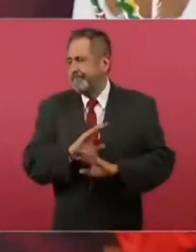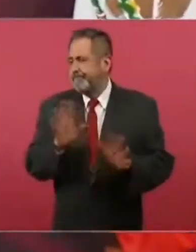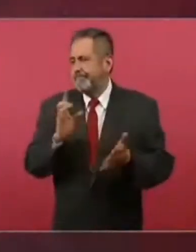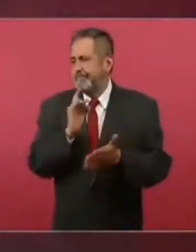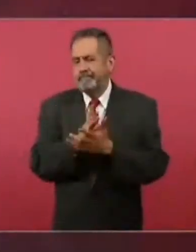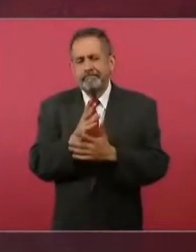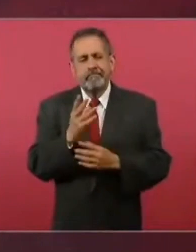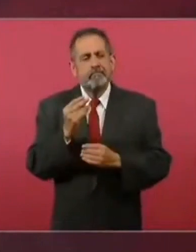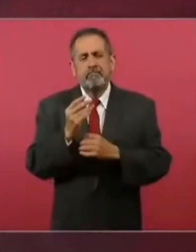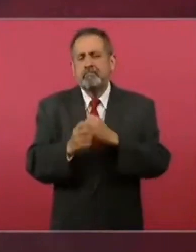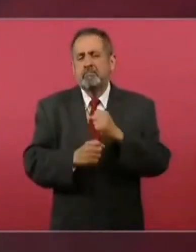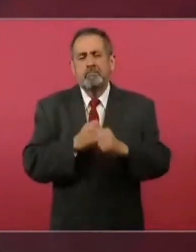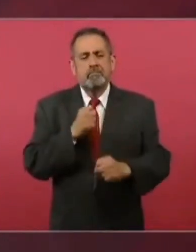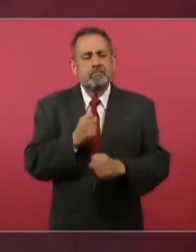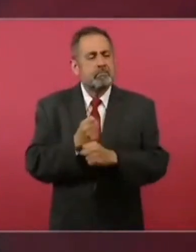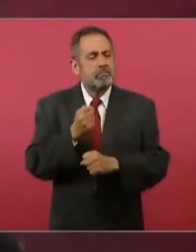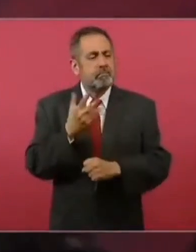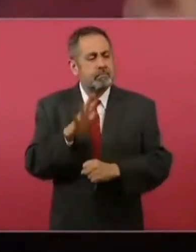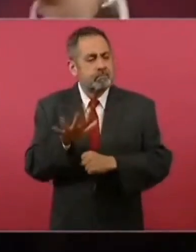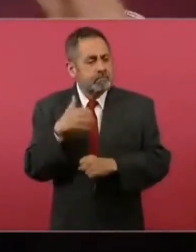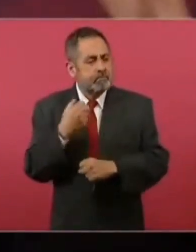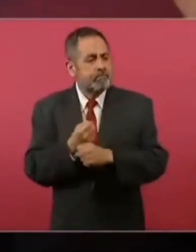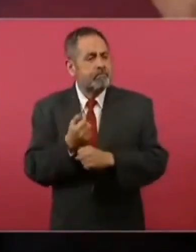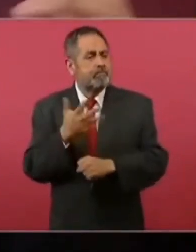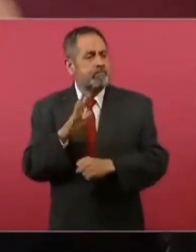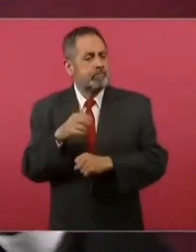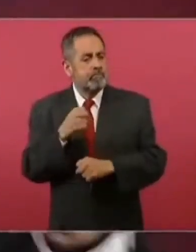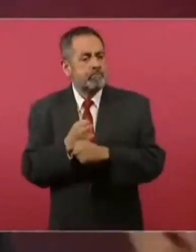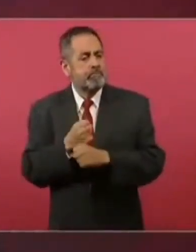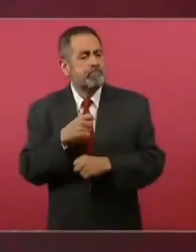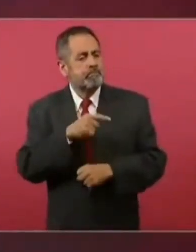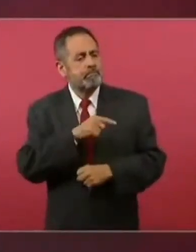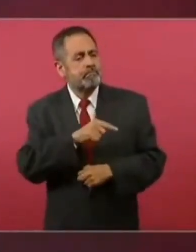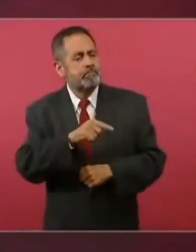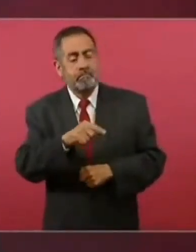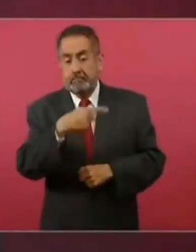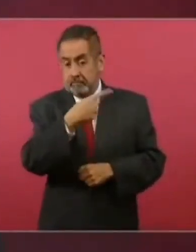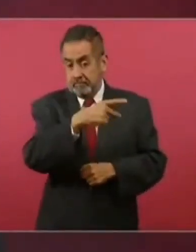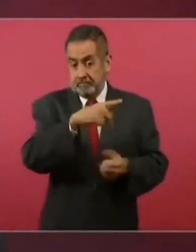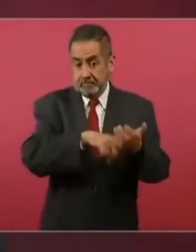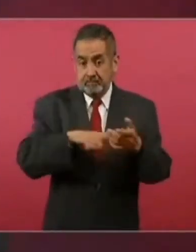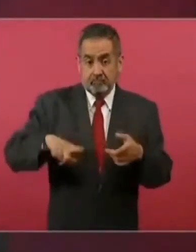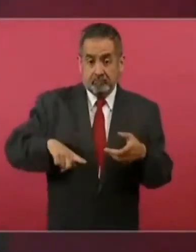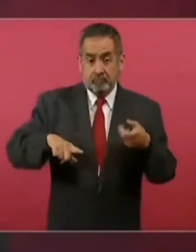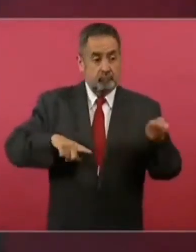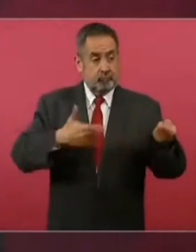por décadas de que cuando ellos gobiernan,